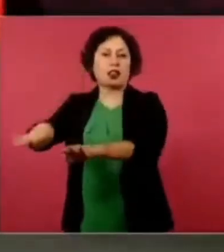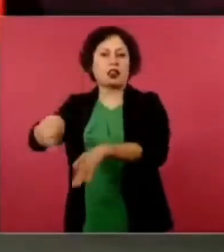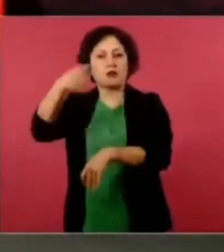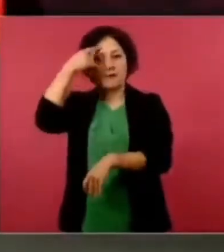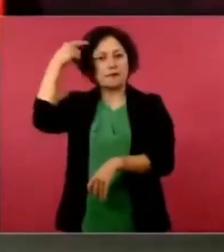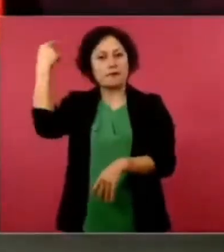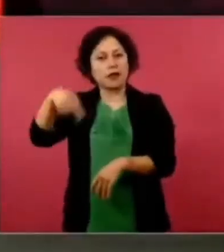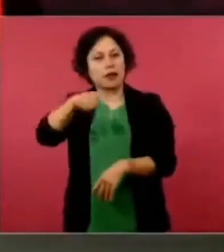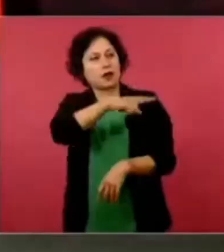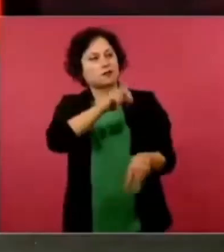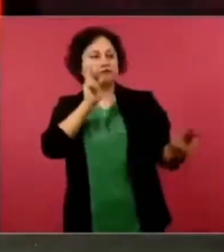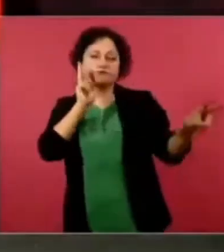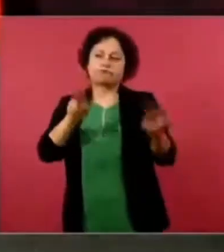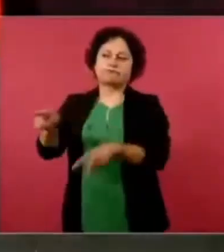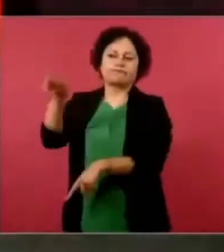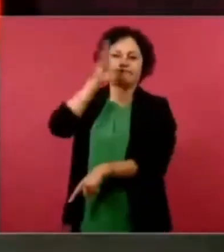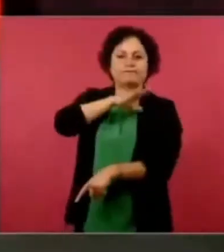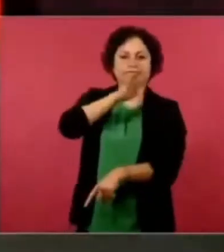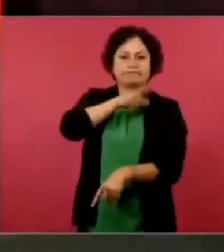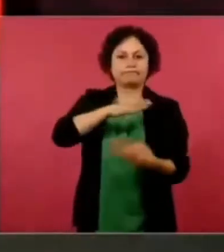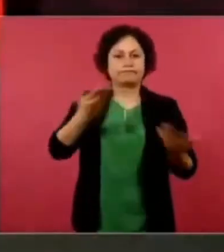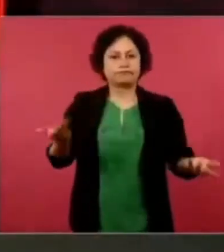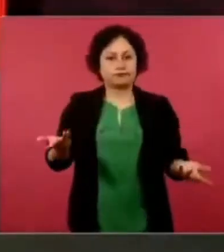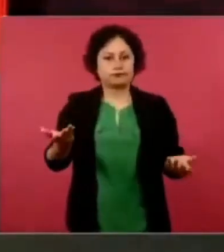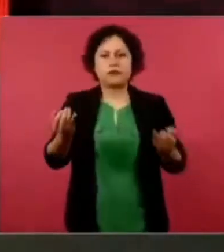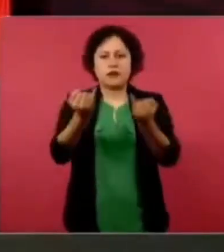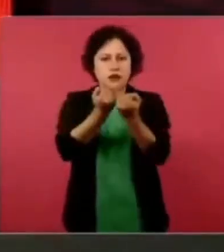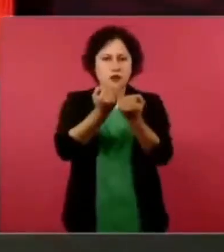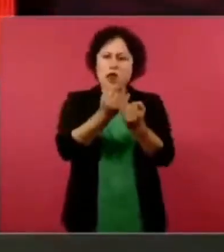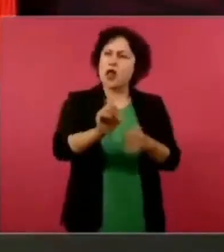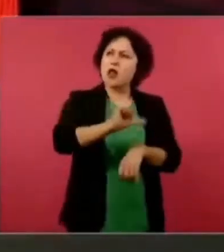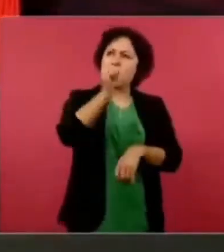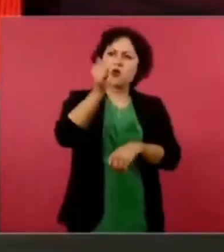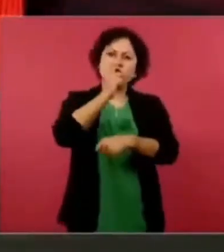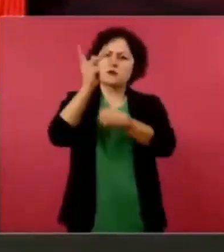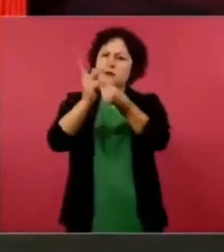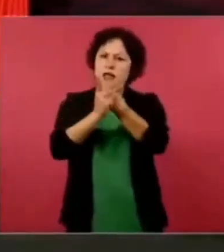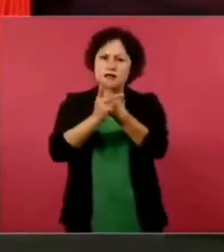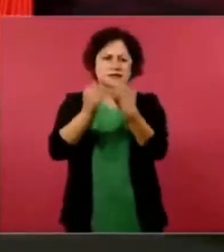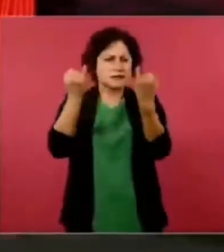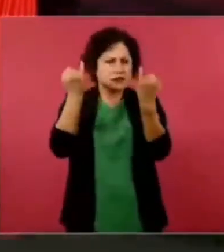como lo han hecho en otros países del mundo,